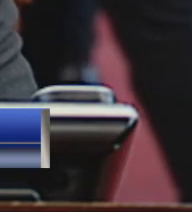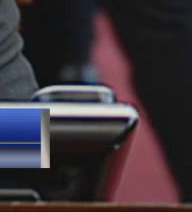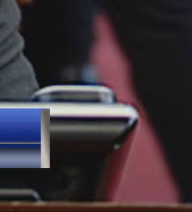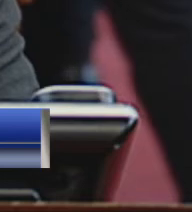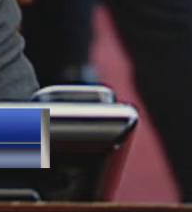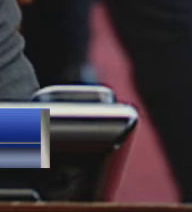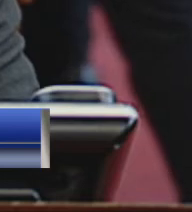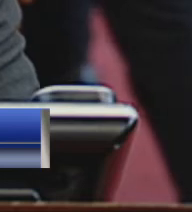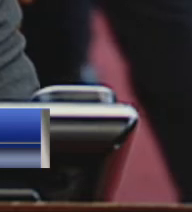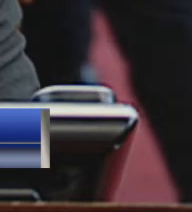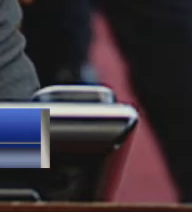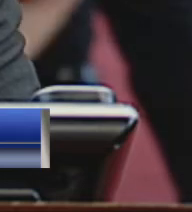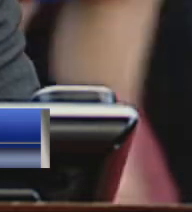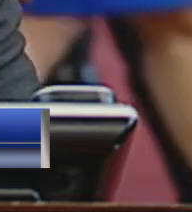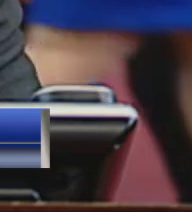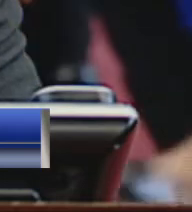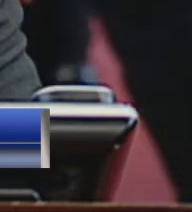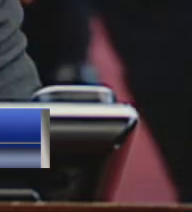17.765.510.